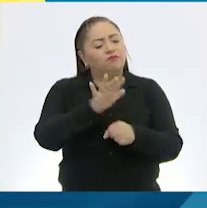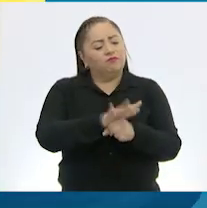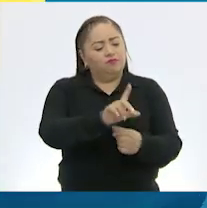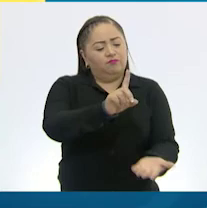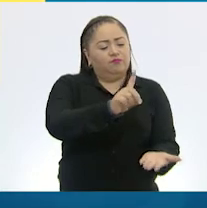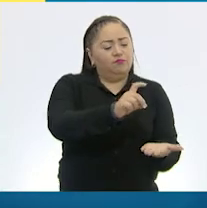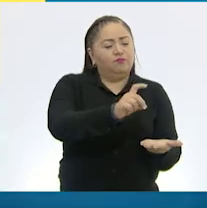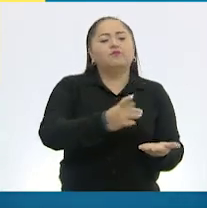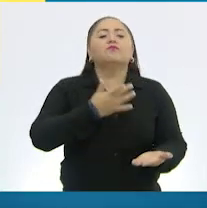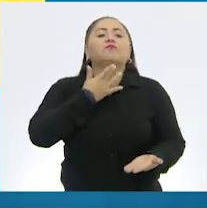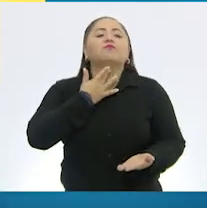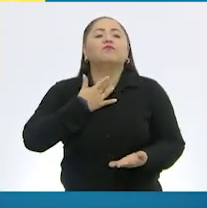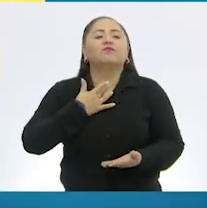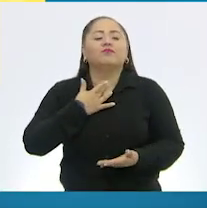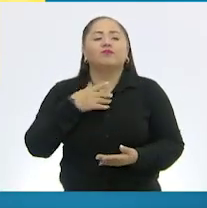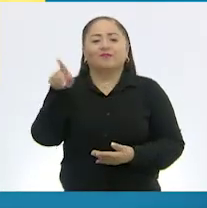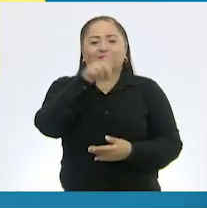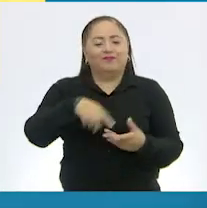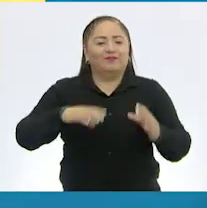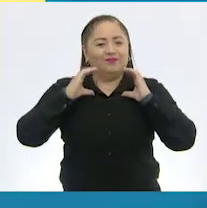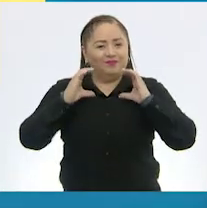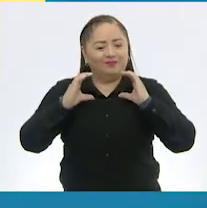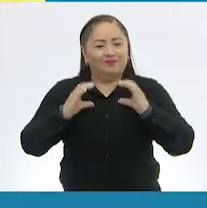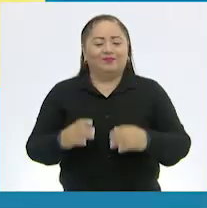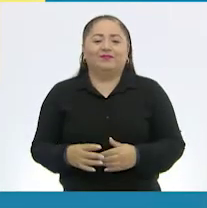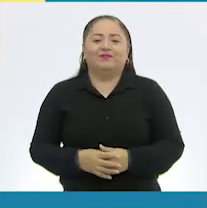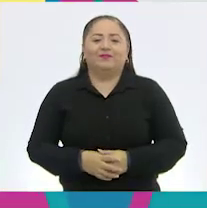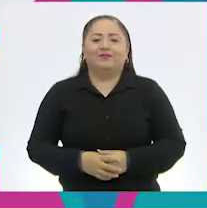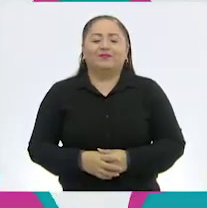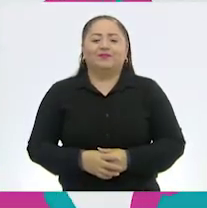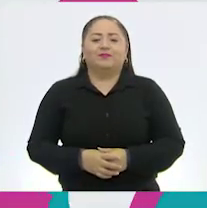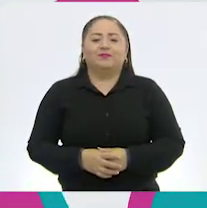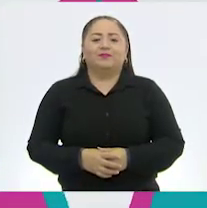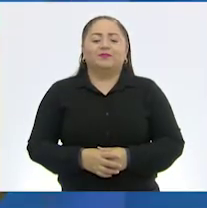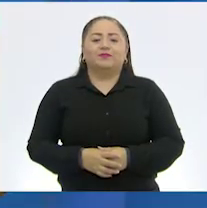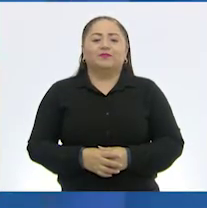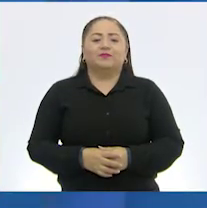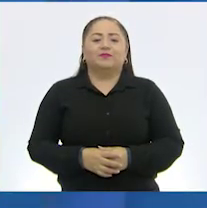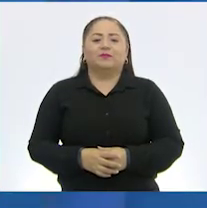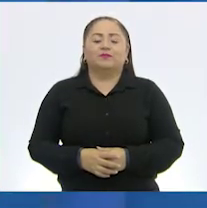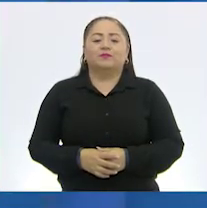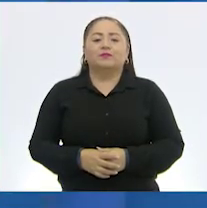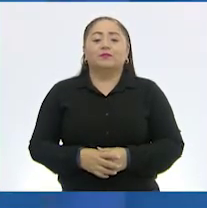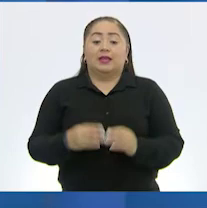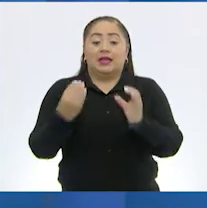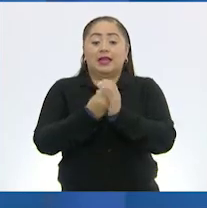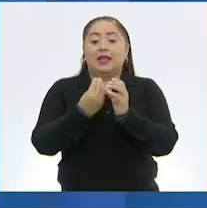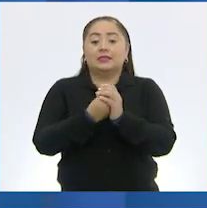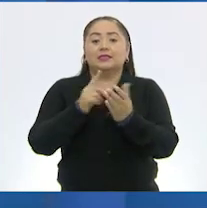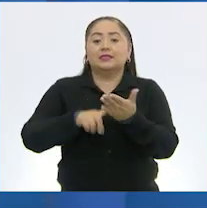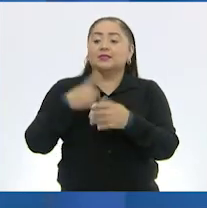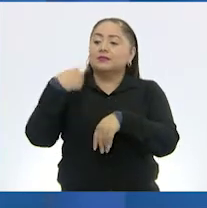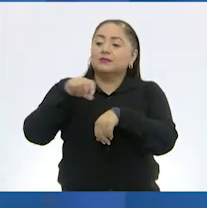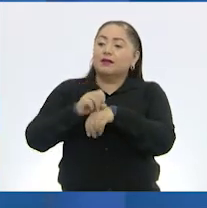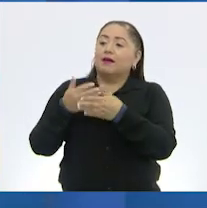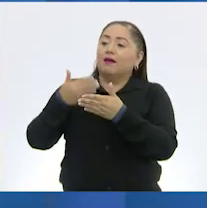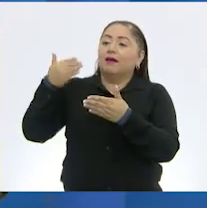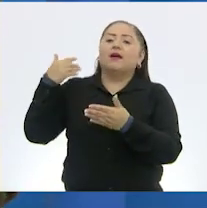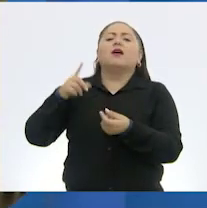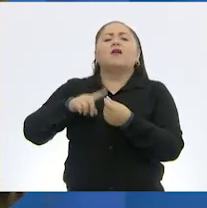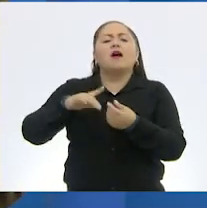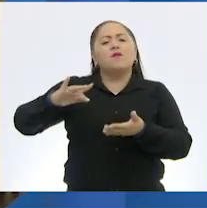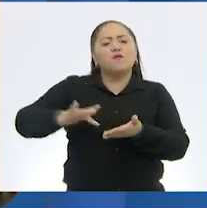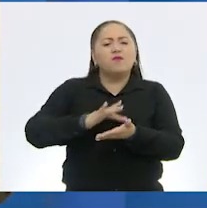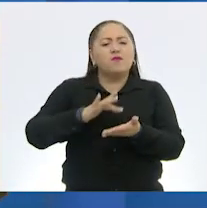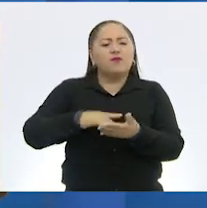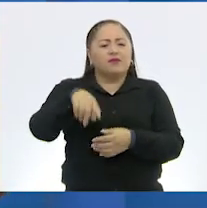usa desinfectantes a base de alcohol. ¡Cuídate! Durante las clases de la semana pasada, con el apoyo de